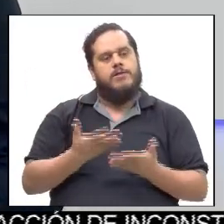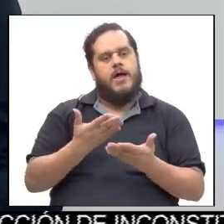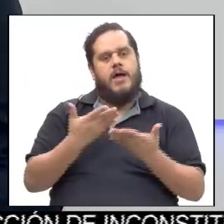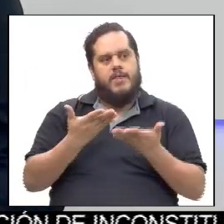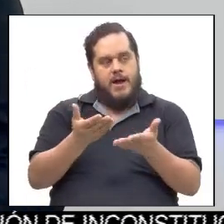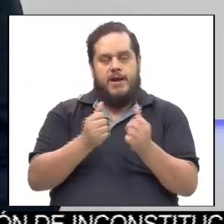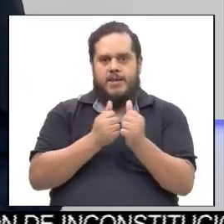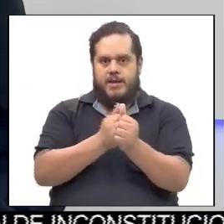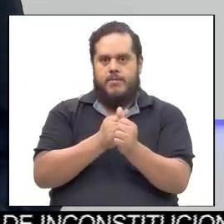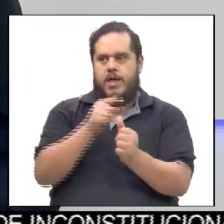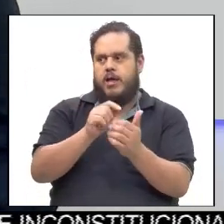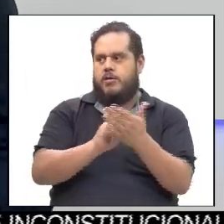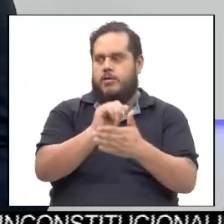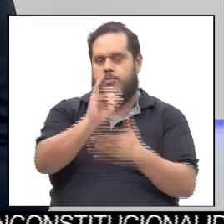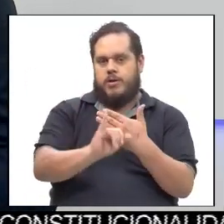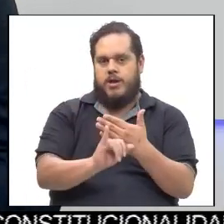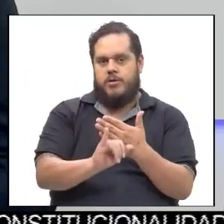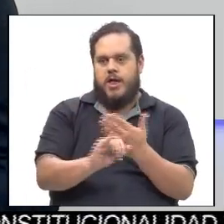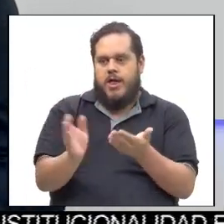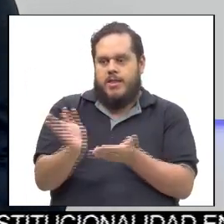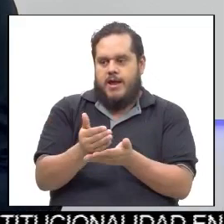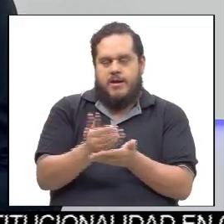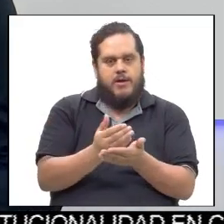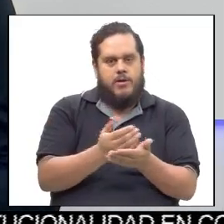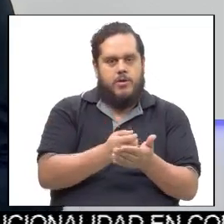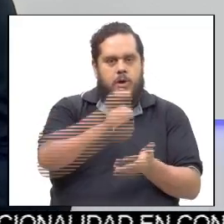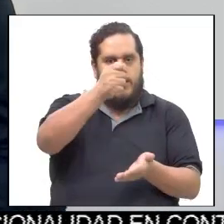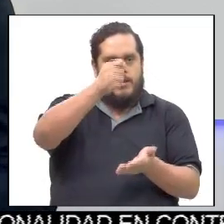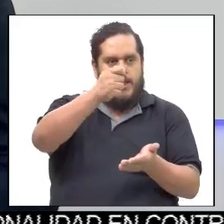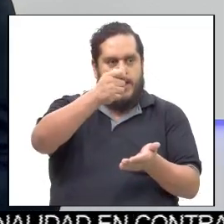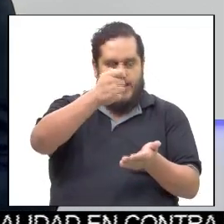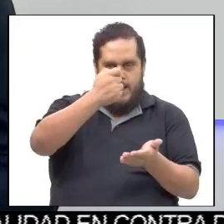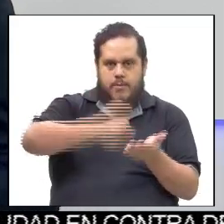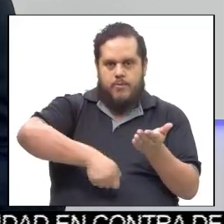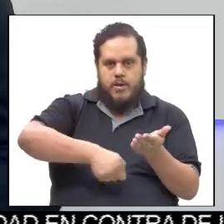a esos proyectos de recaudación de impuestos que ha presentado el Ministerio de Hacienda.